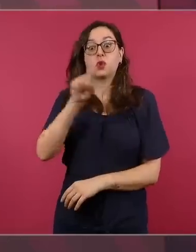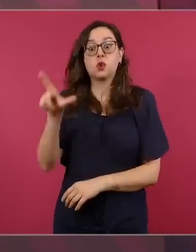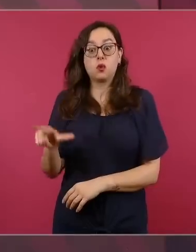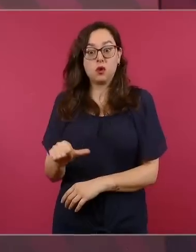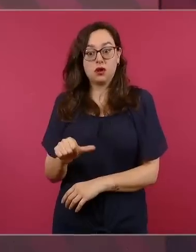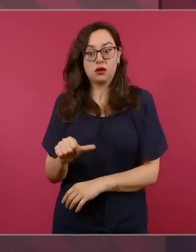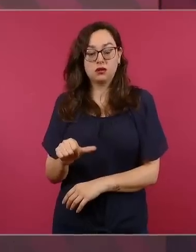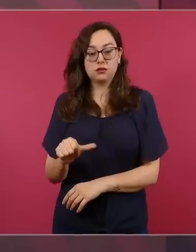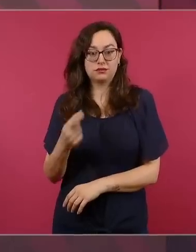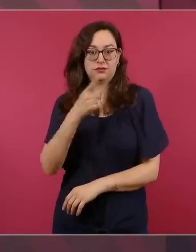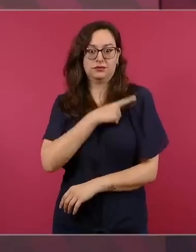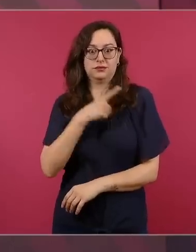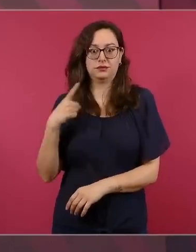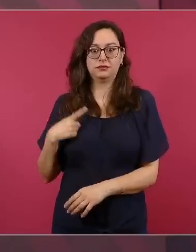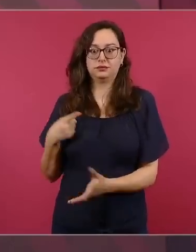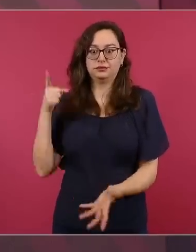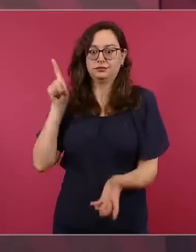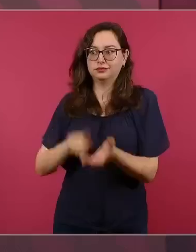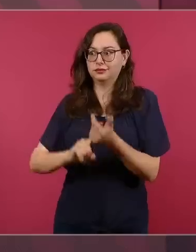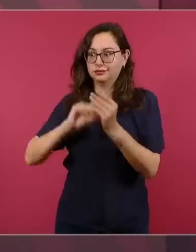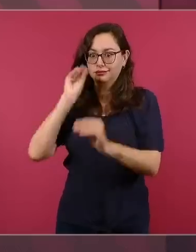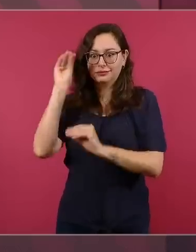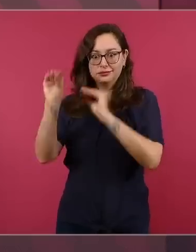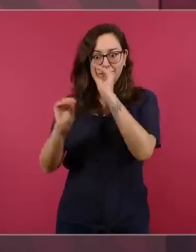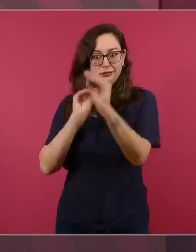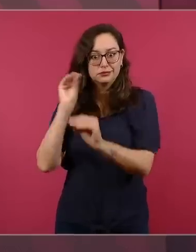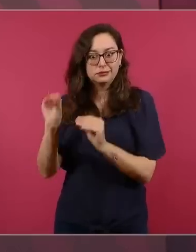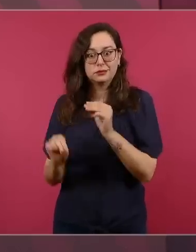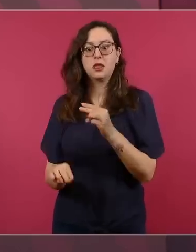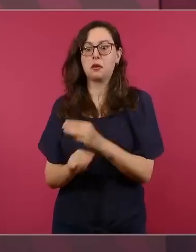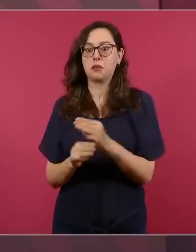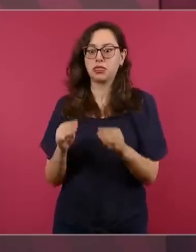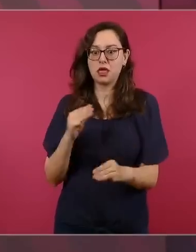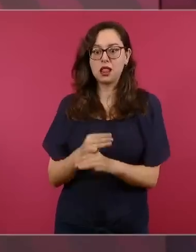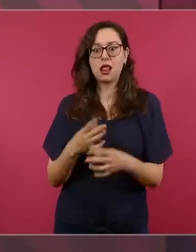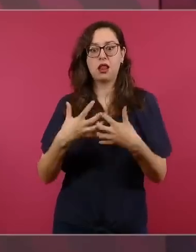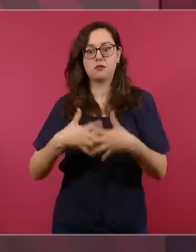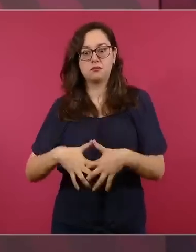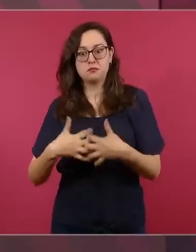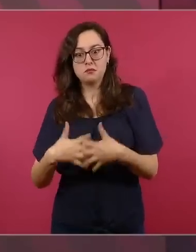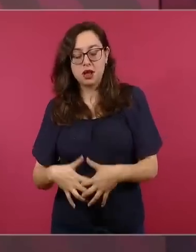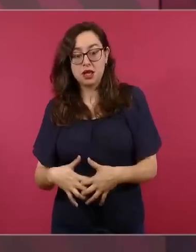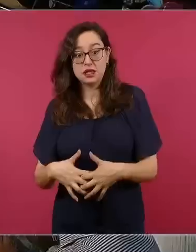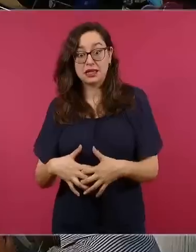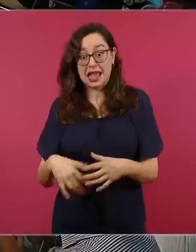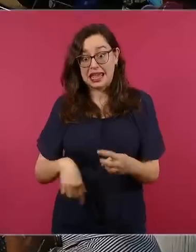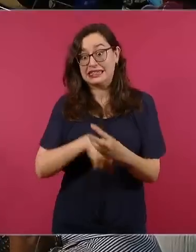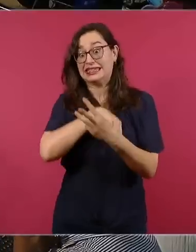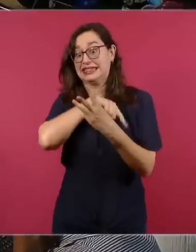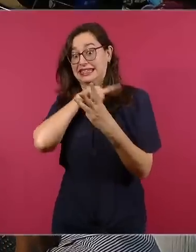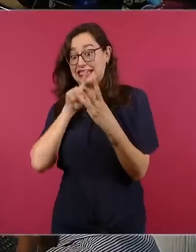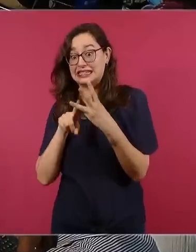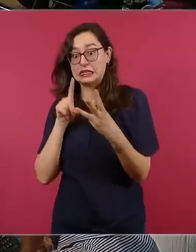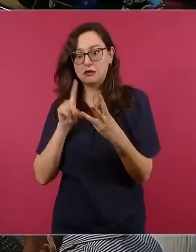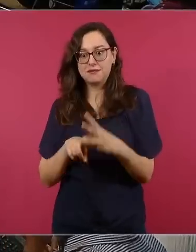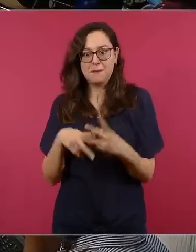tanto es el equipamiento y desde luego la operación.